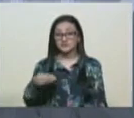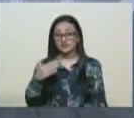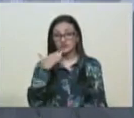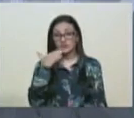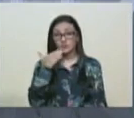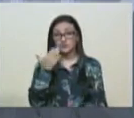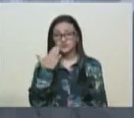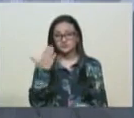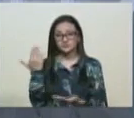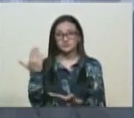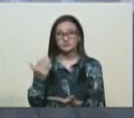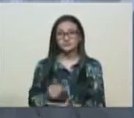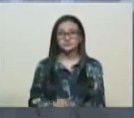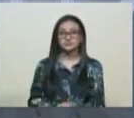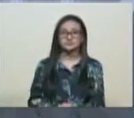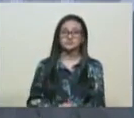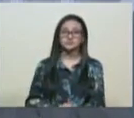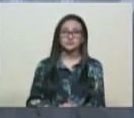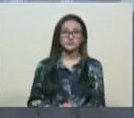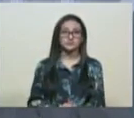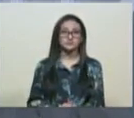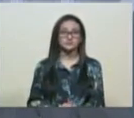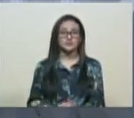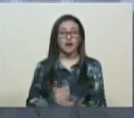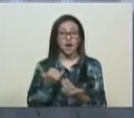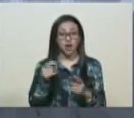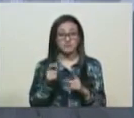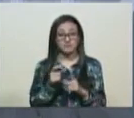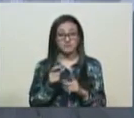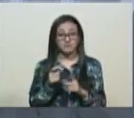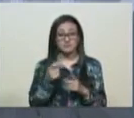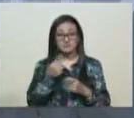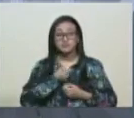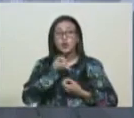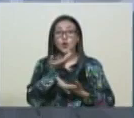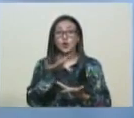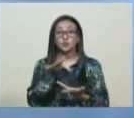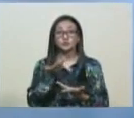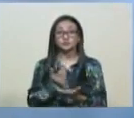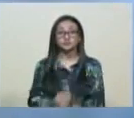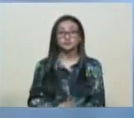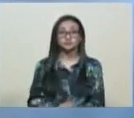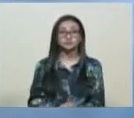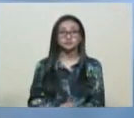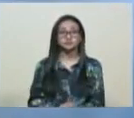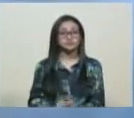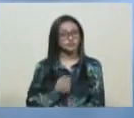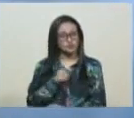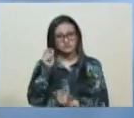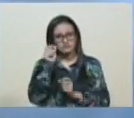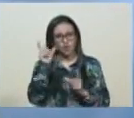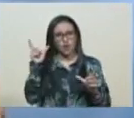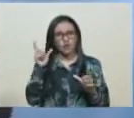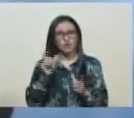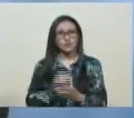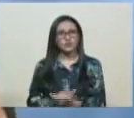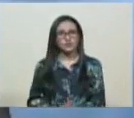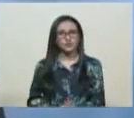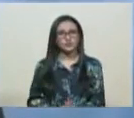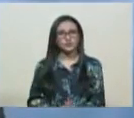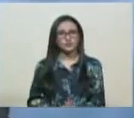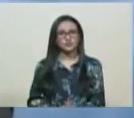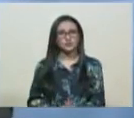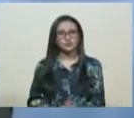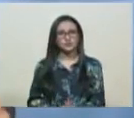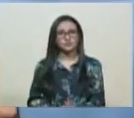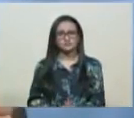Unidos. Vamos a escucharlo. Vamos a reponer para ustedes las palabras que hace minutos ofrecía. Estamos muy sorprendidos por la intervención del